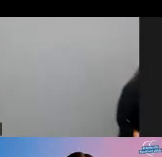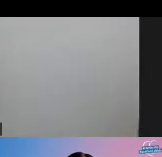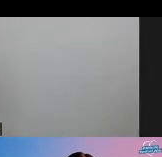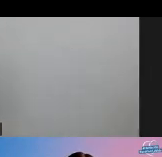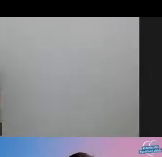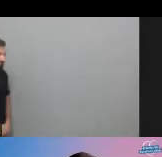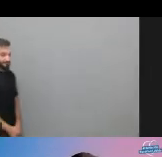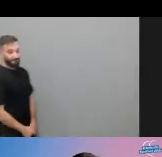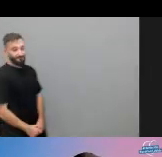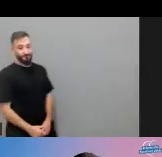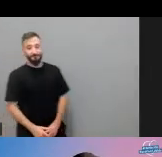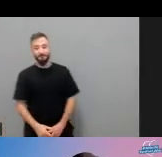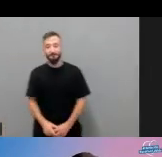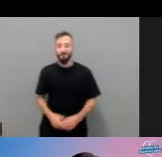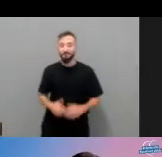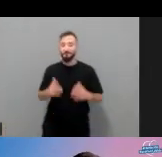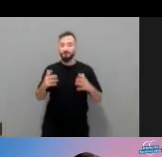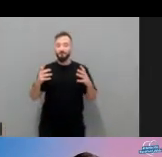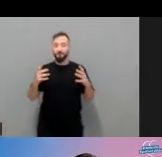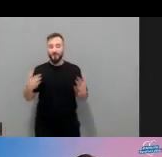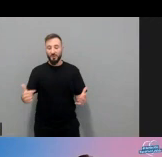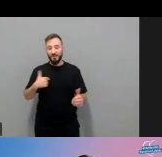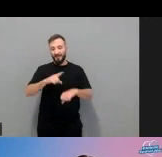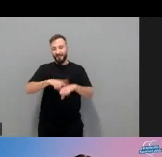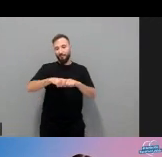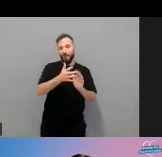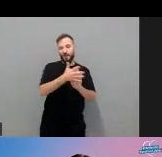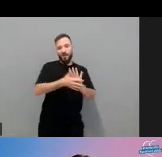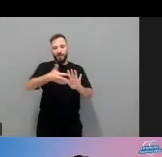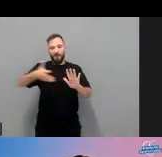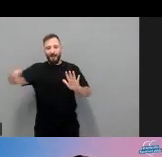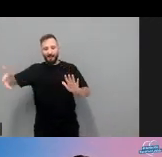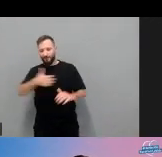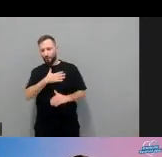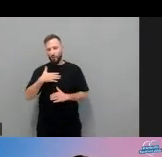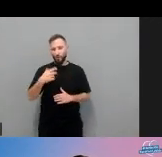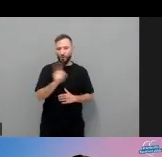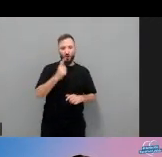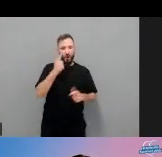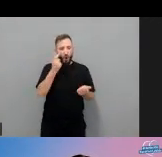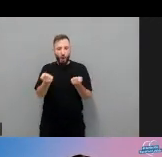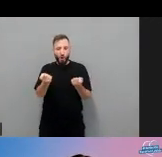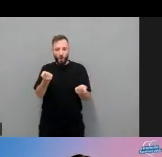Con lo cual, no quiero extenderme en el tiempo, estoy controlándolo.